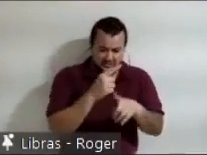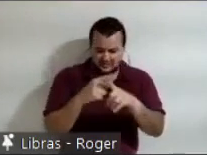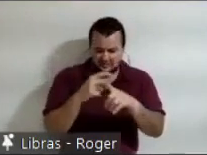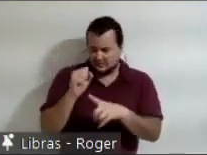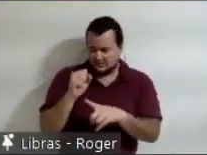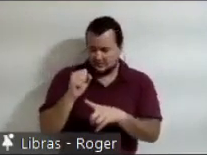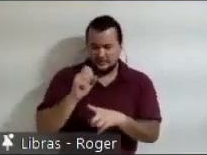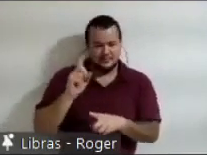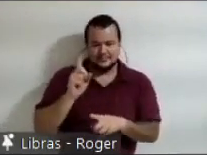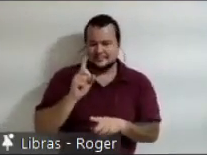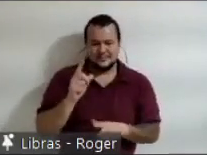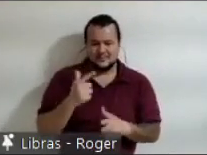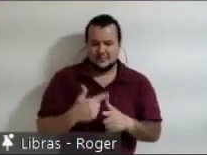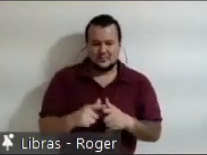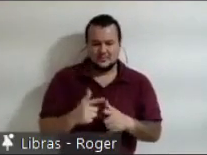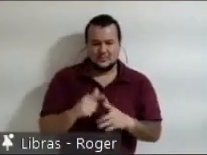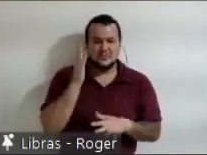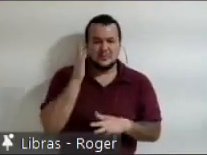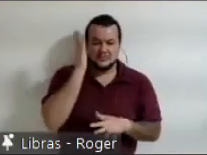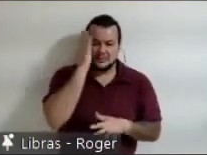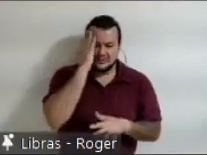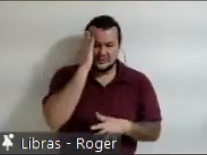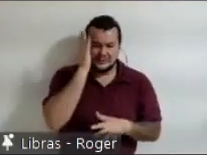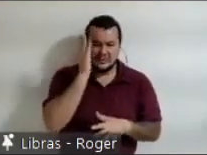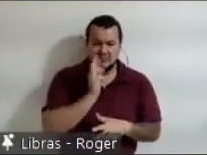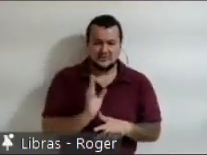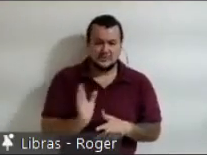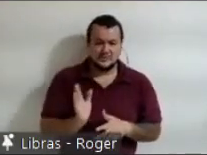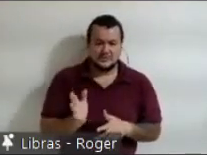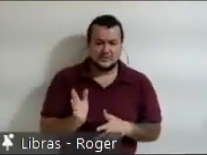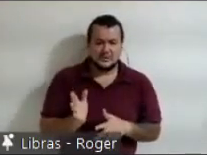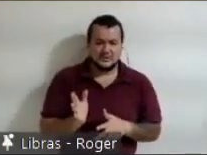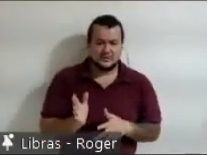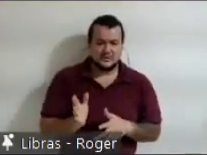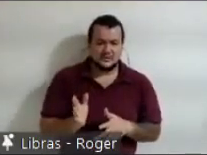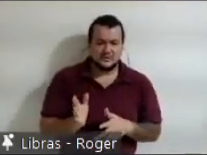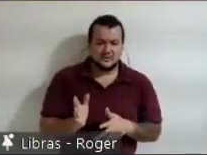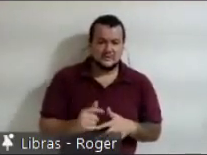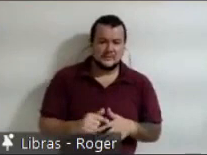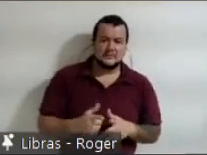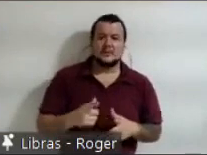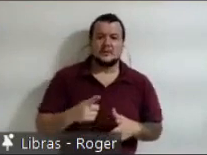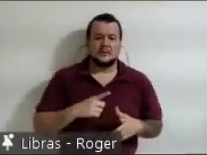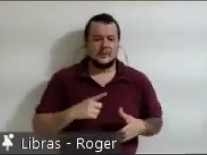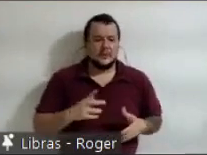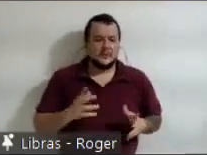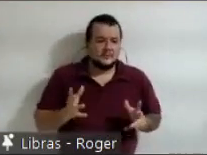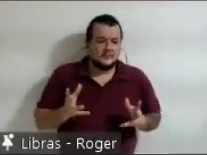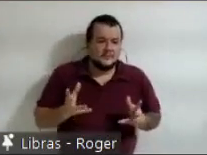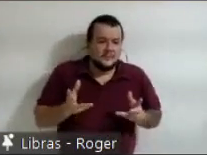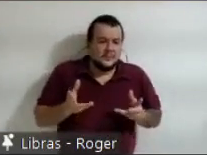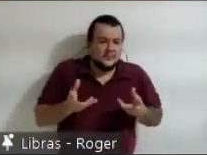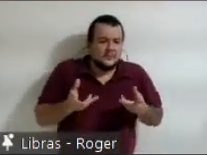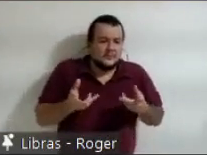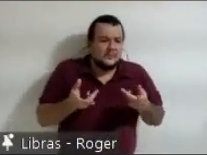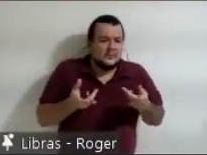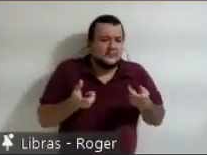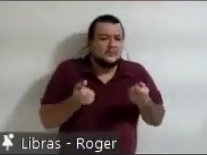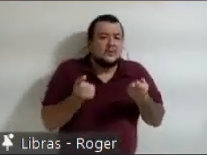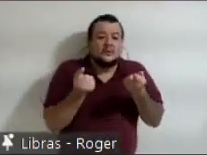respuesta pero hay cantidades de preguntas reales que las podemos hacer en clase